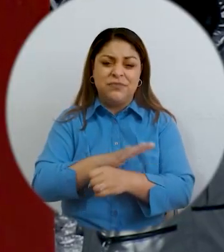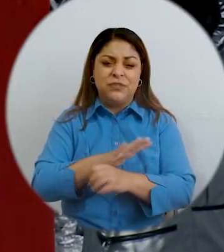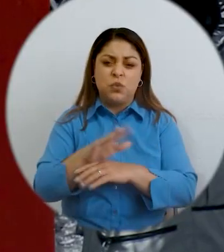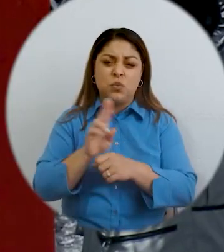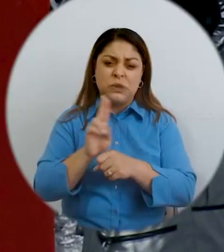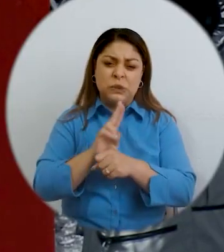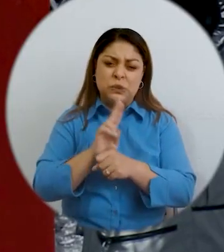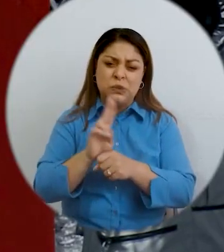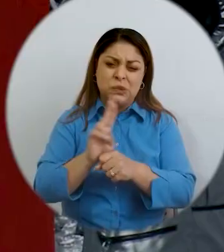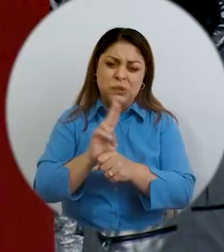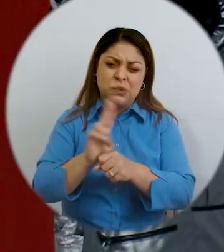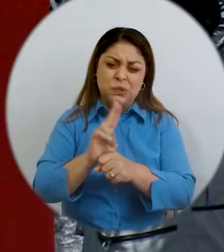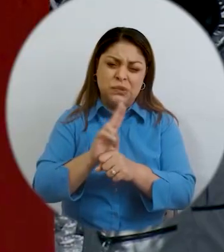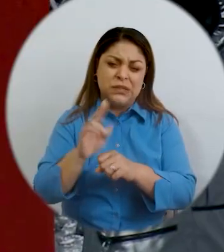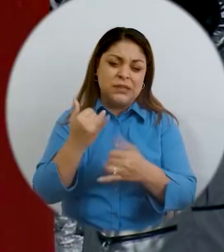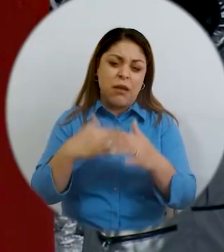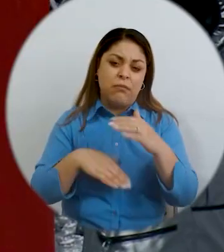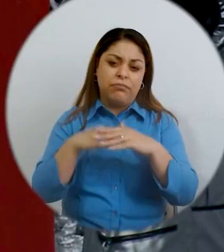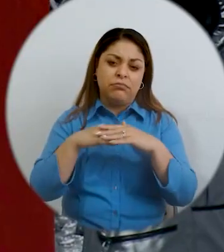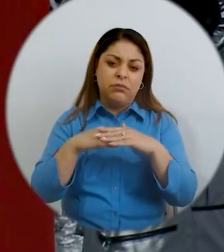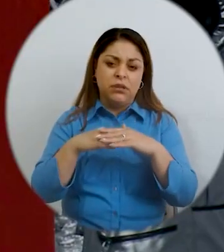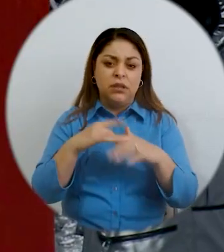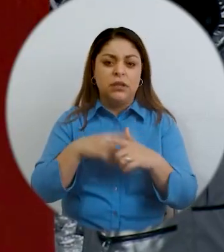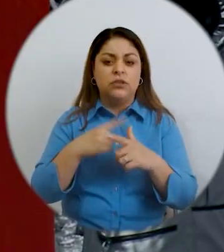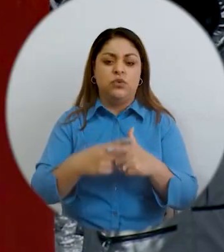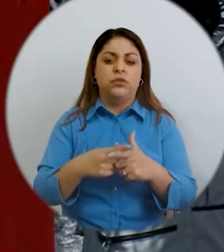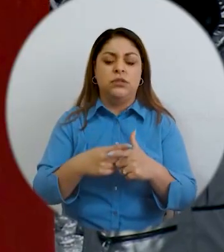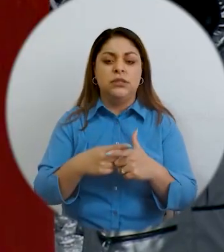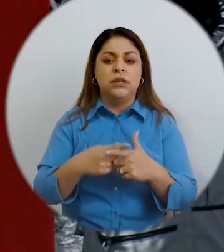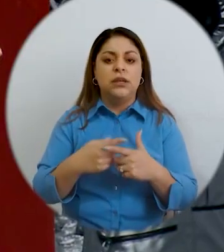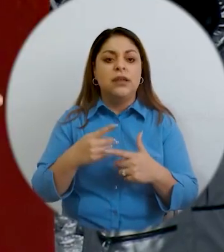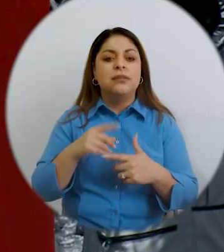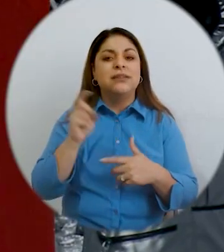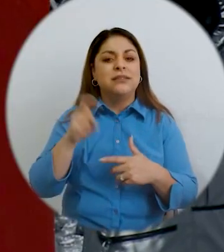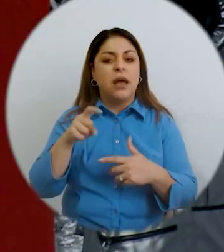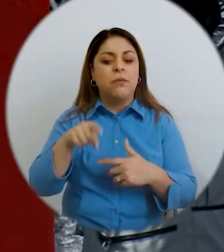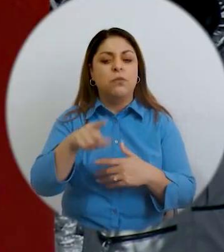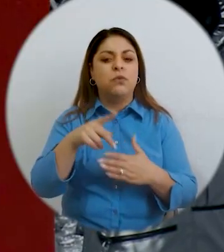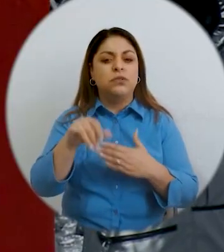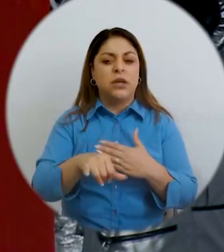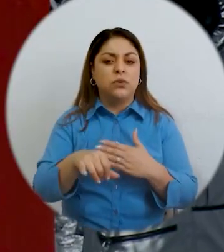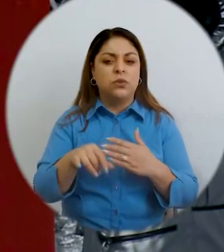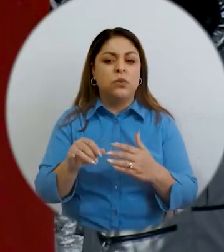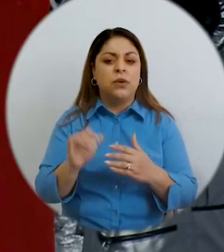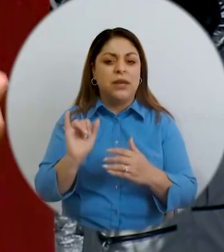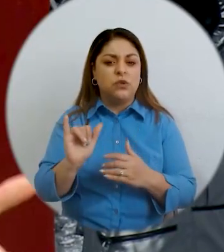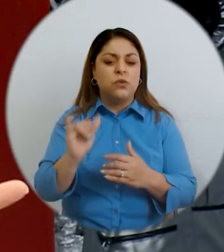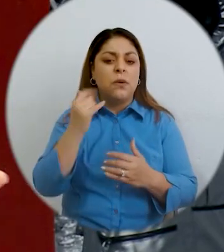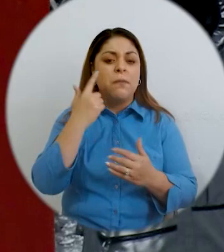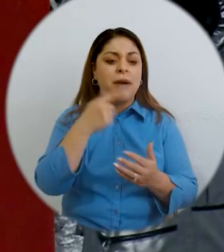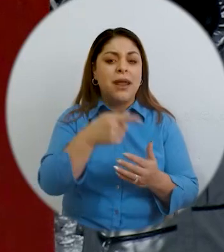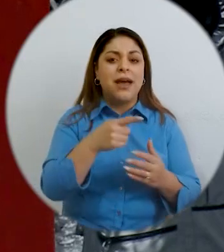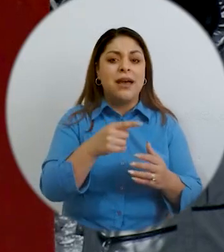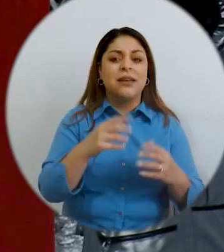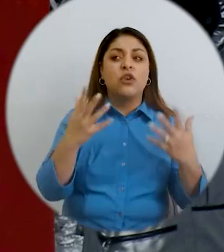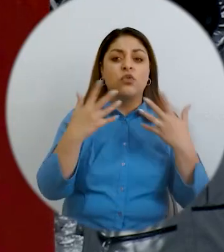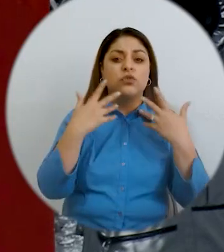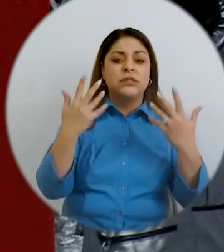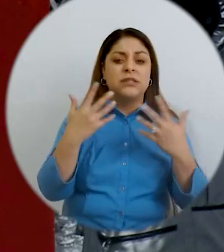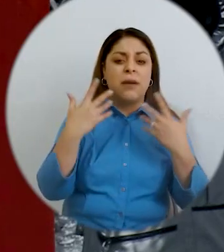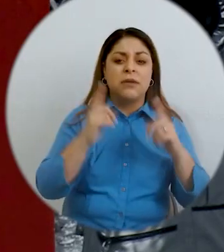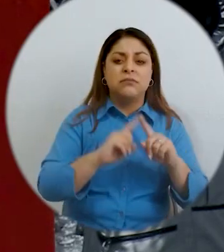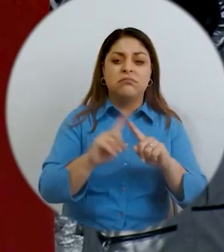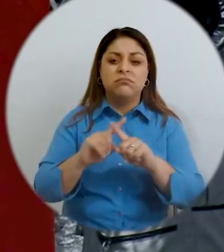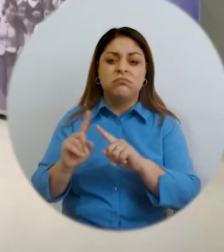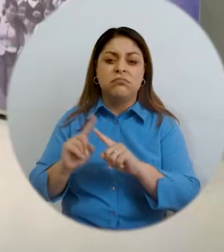año, este tipo de iniciativas lo que plantean es esa necesidad de entender cómo la recuperación de los ecosistemas